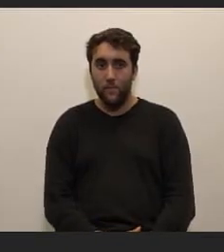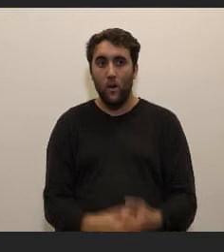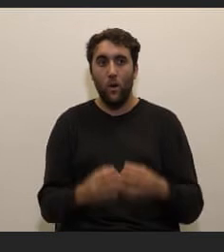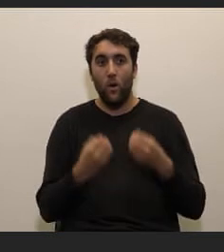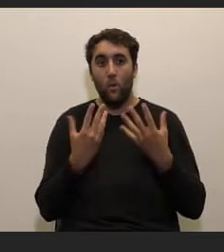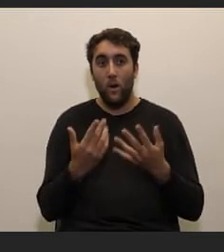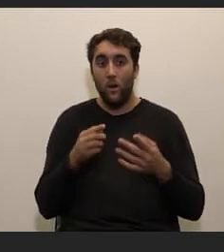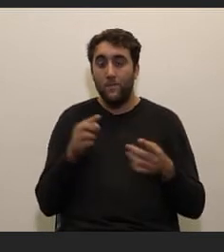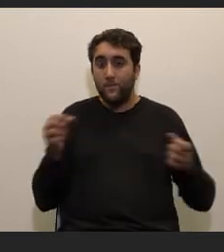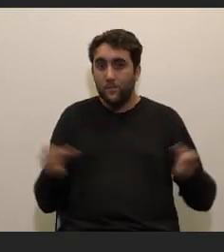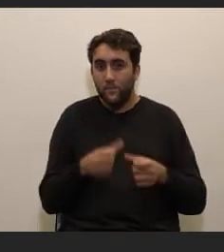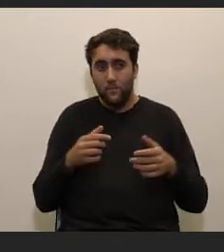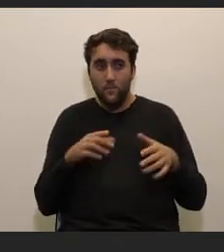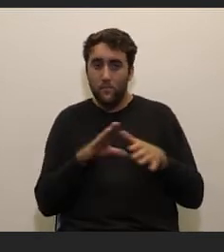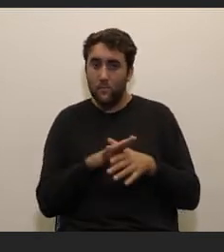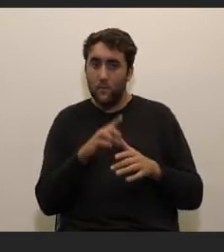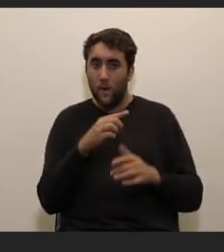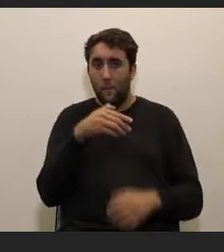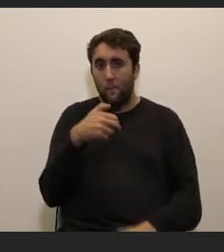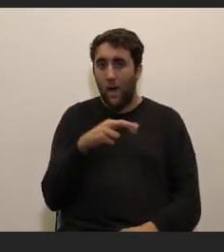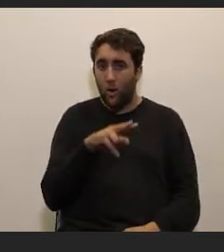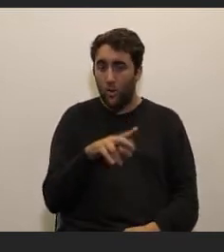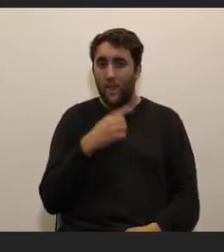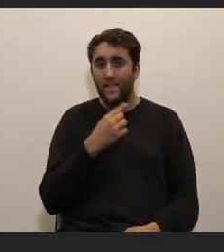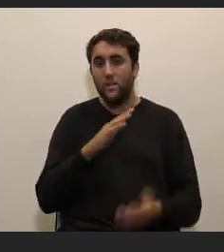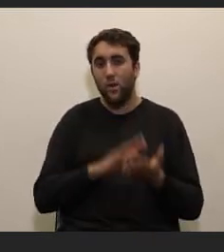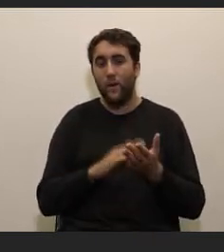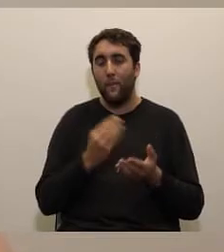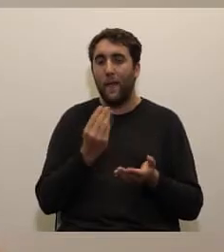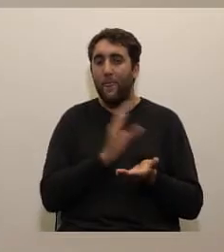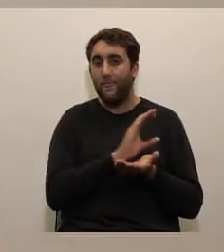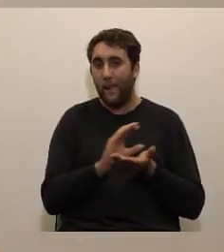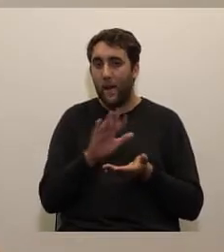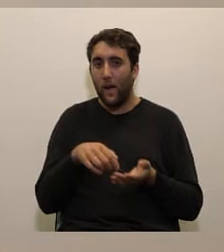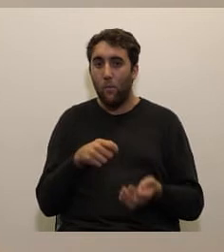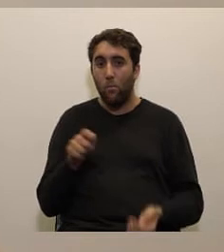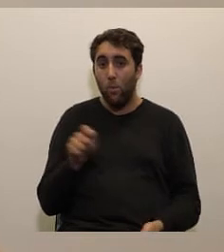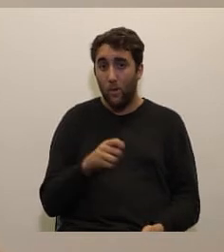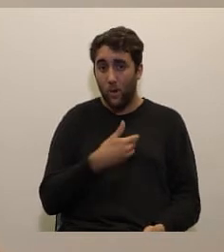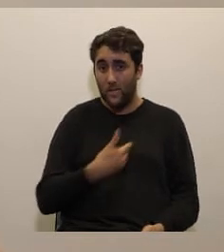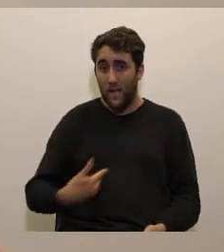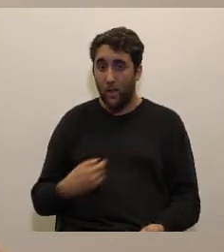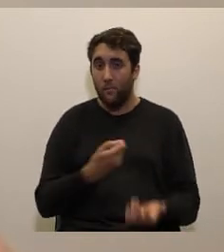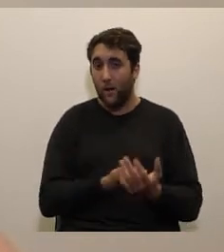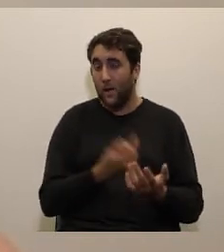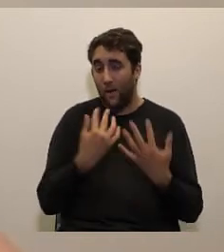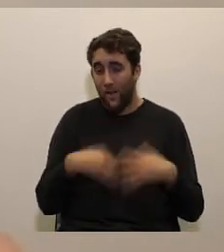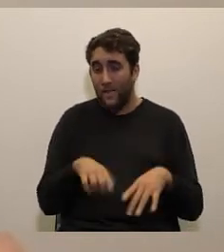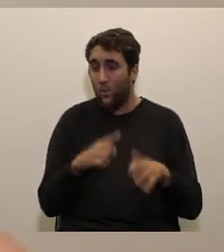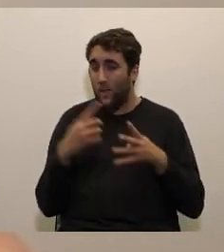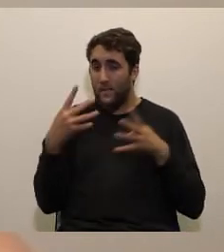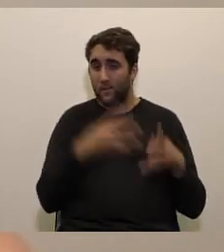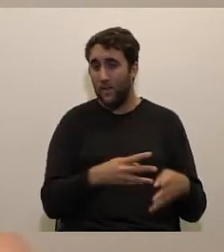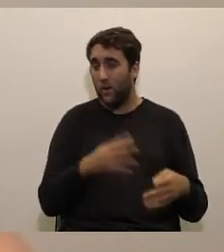Bueno, haciendo un poco eco de lo que decía Mario recién de fondos públicos, creo que ese es un desafío de la ciencia en general,